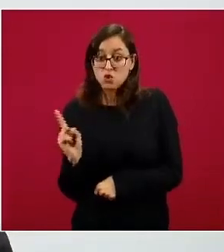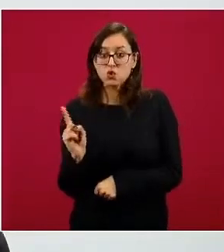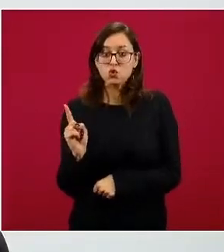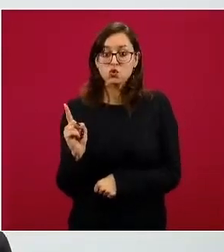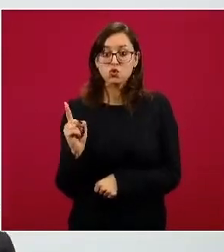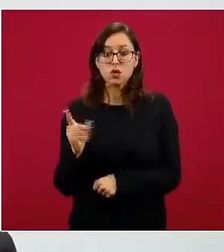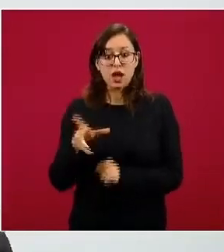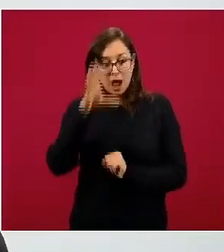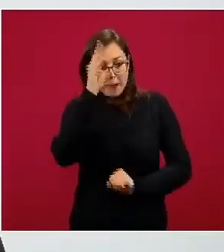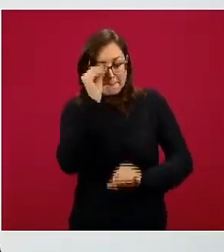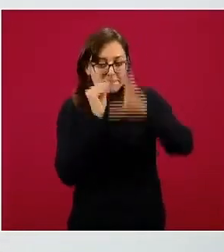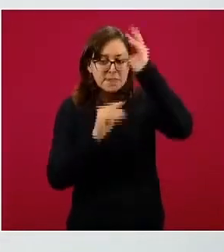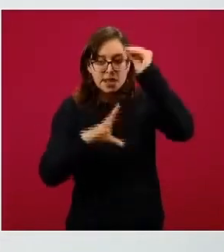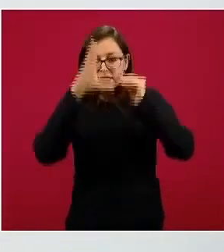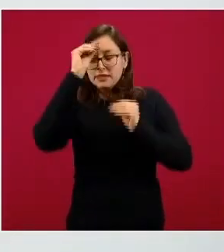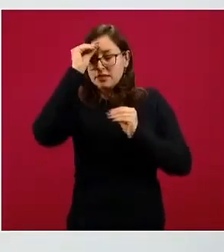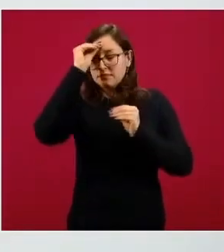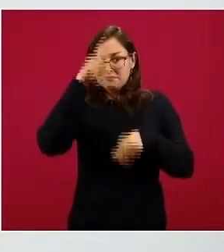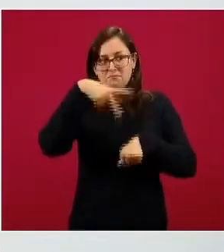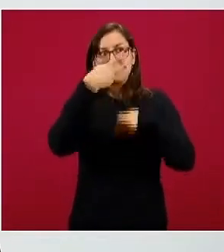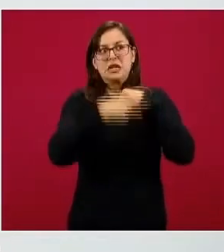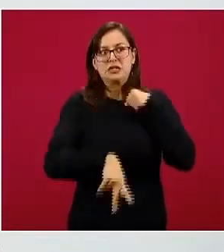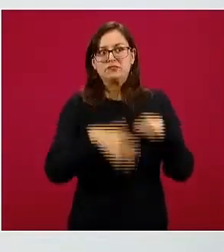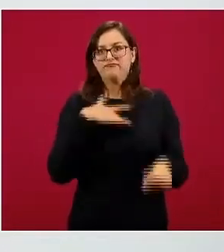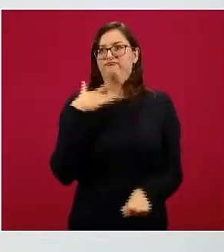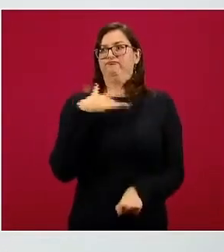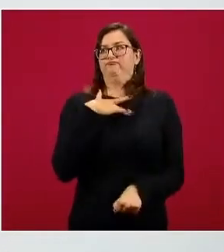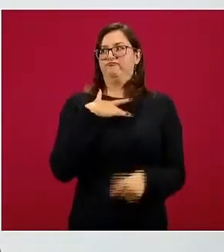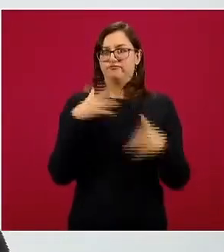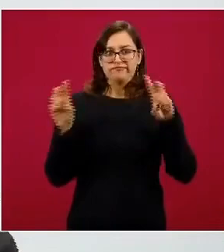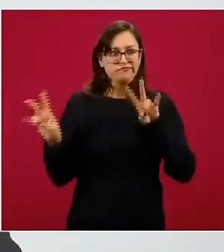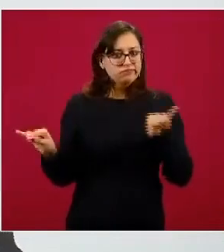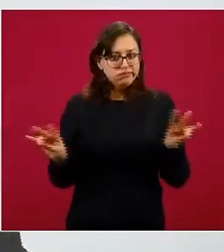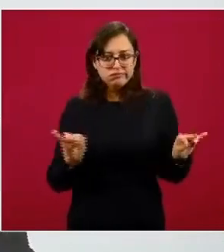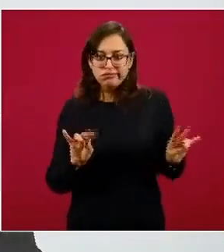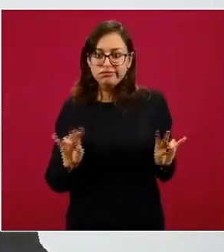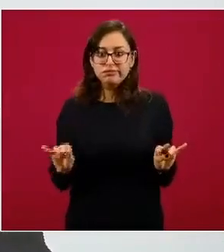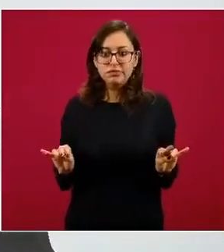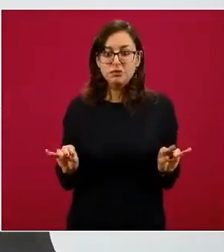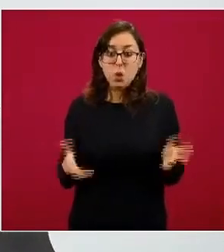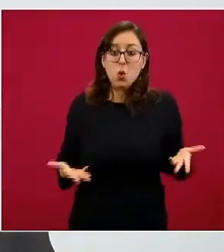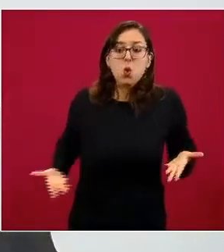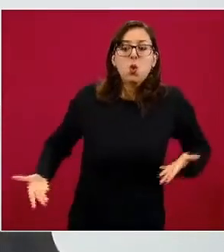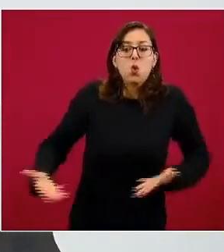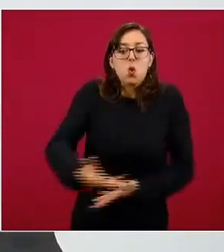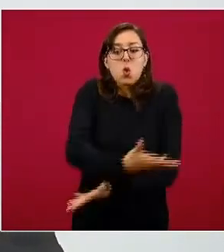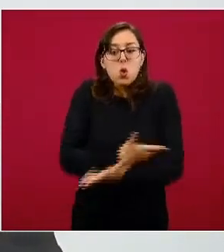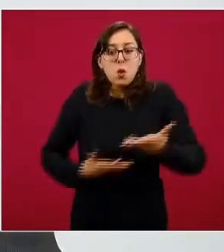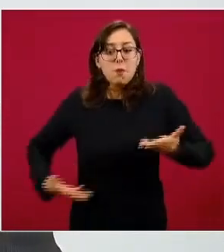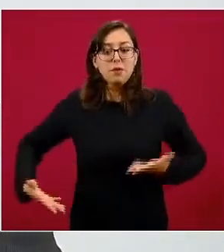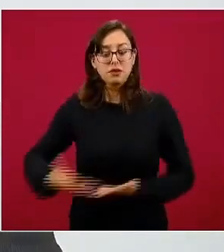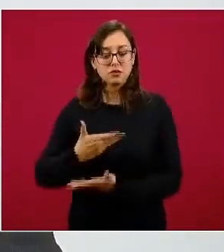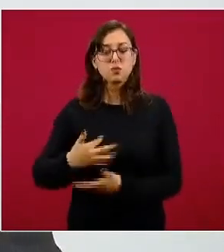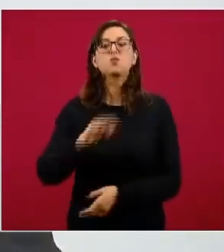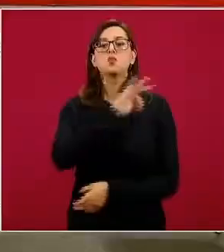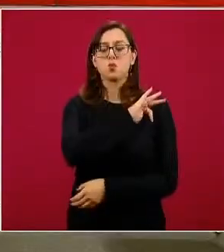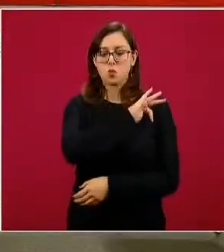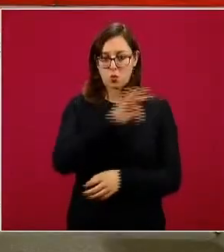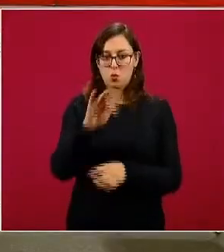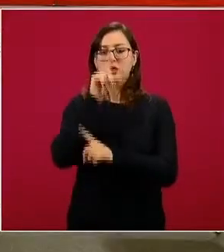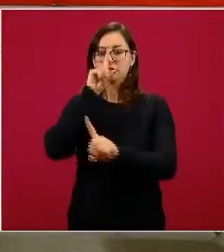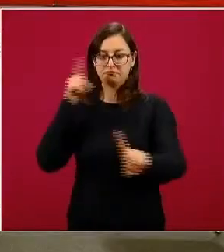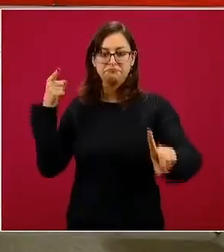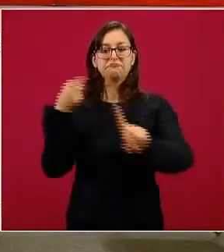vida propia la percepción del riesgo y la noción de que cooperando unos con otros podemos lograr un